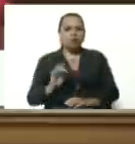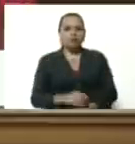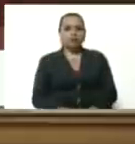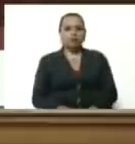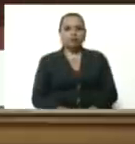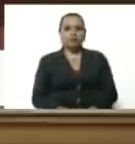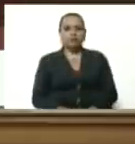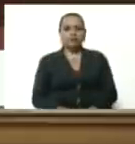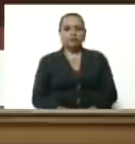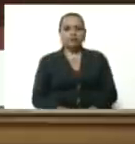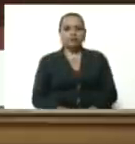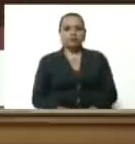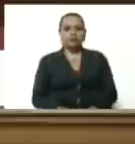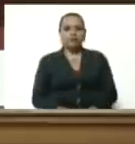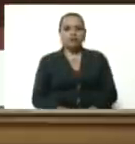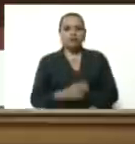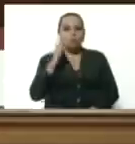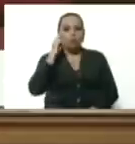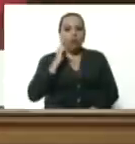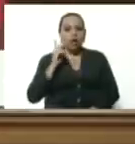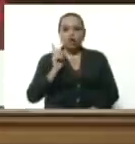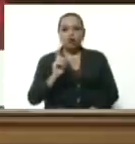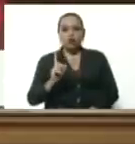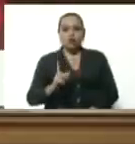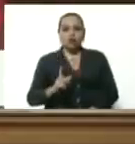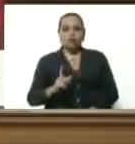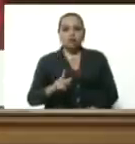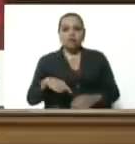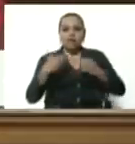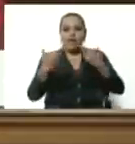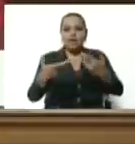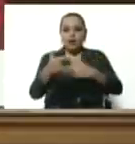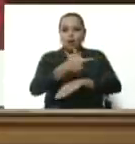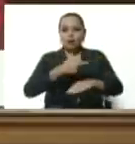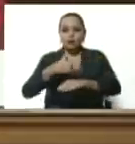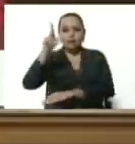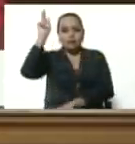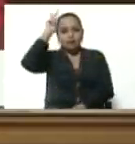¿Qué les haría Bolívar a los gobiernos de Perú?